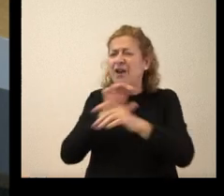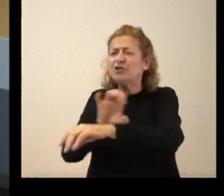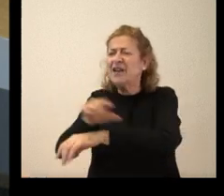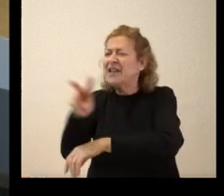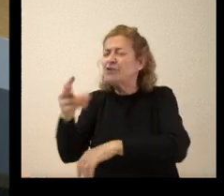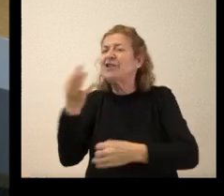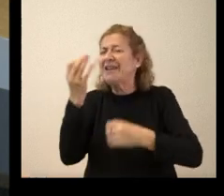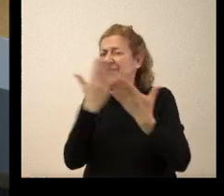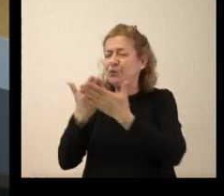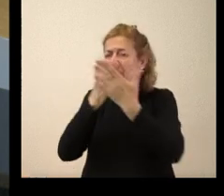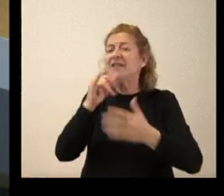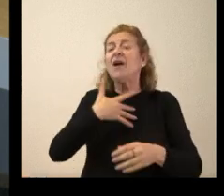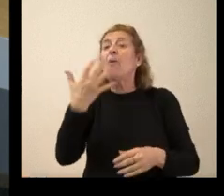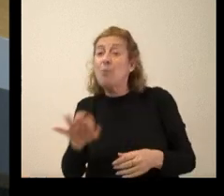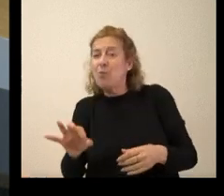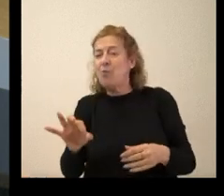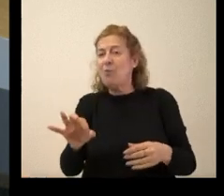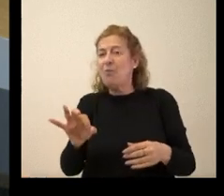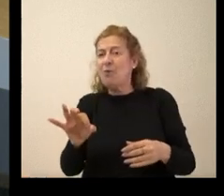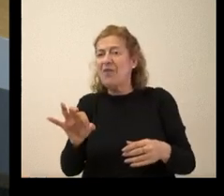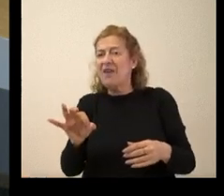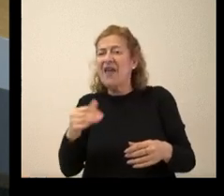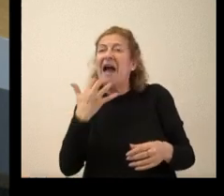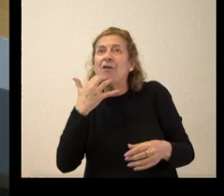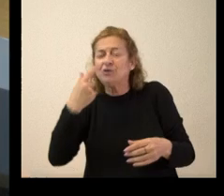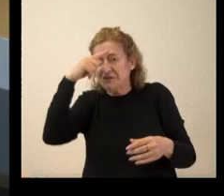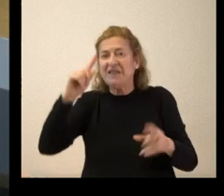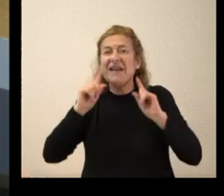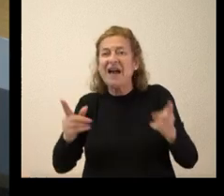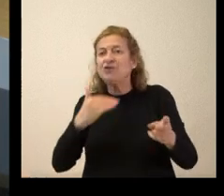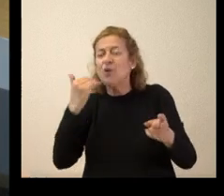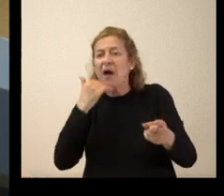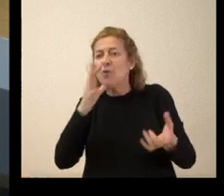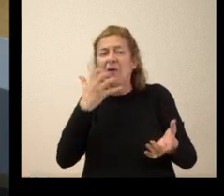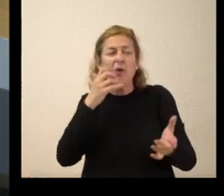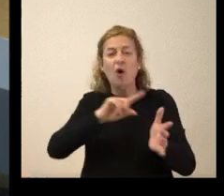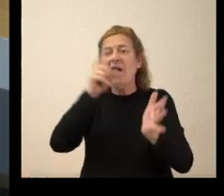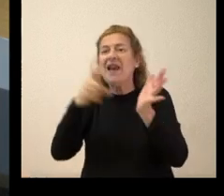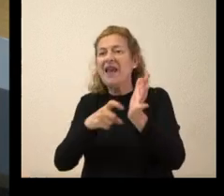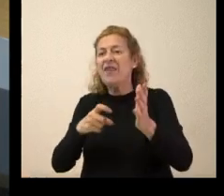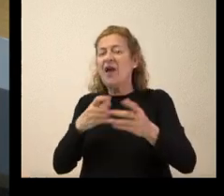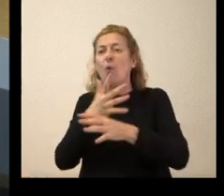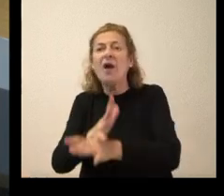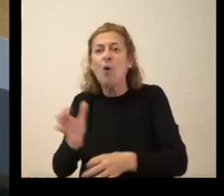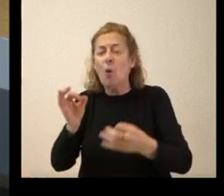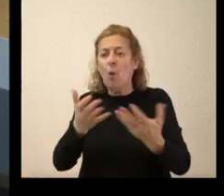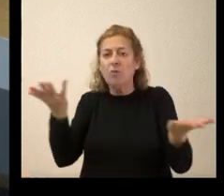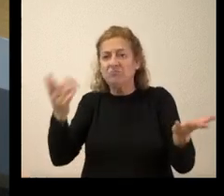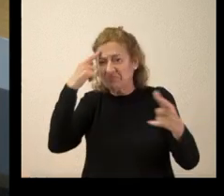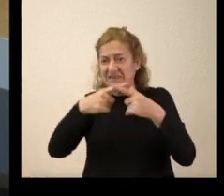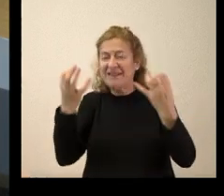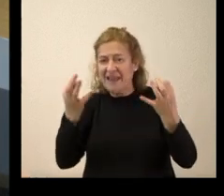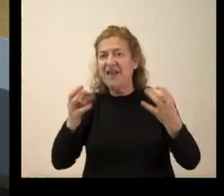y se puede detallar algún caso concreto no sé si con la ley por de juego o en qué sentido y luego